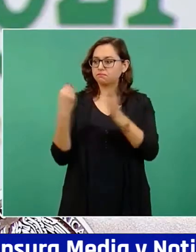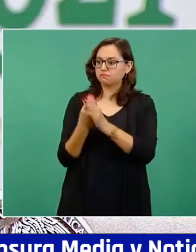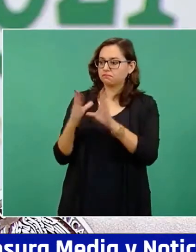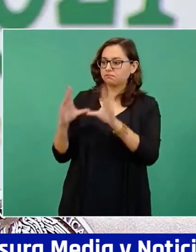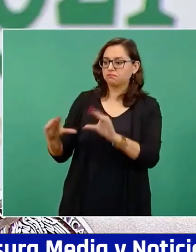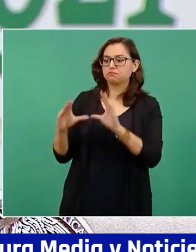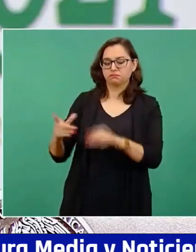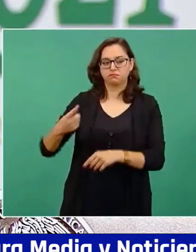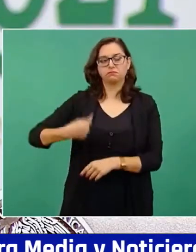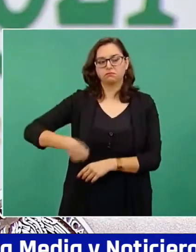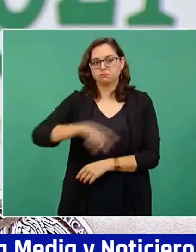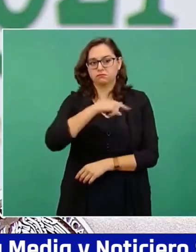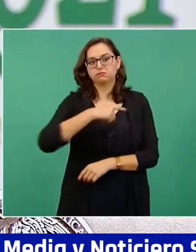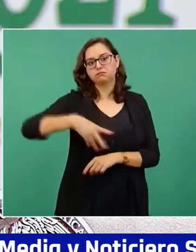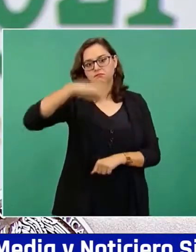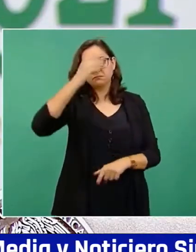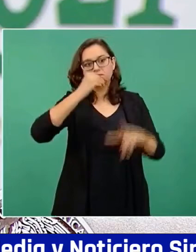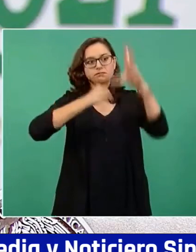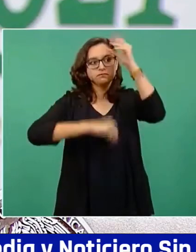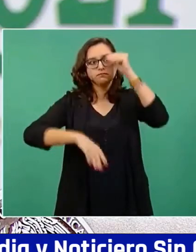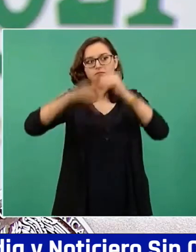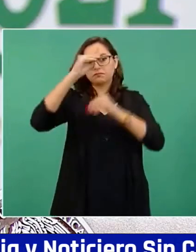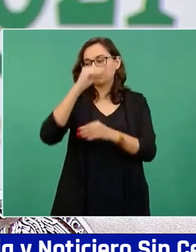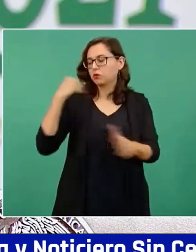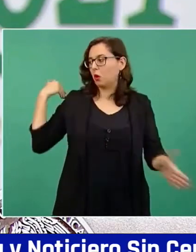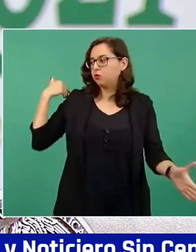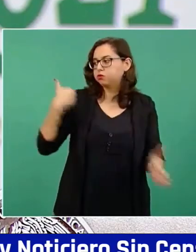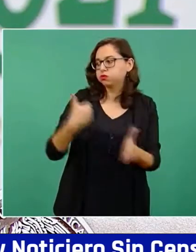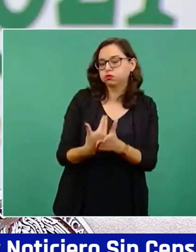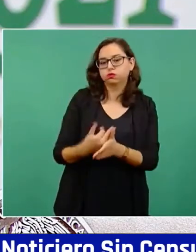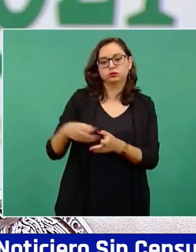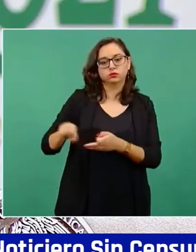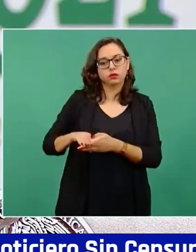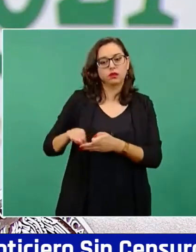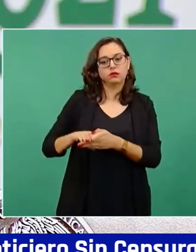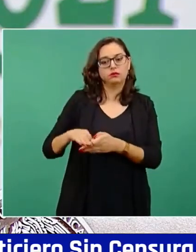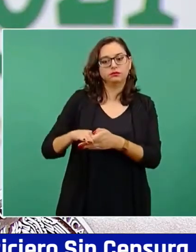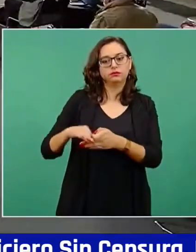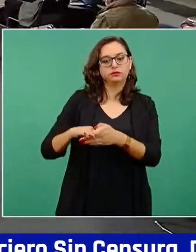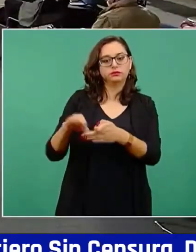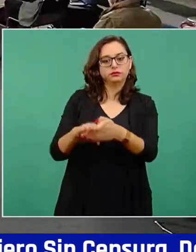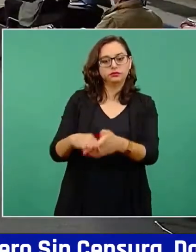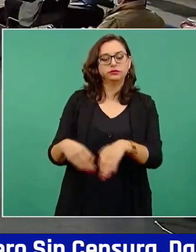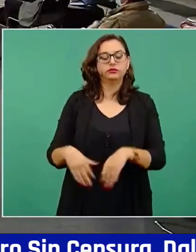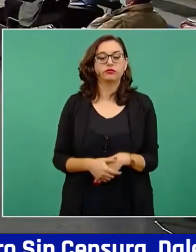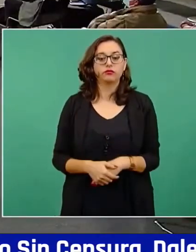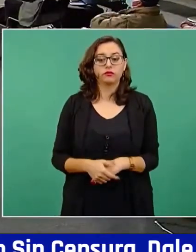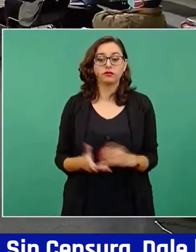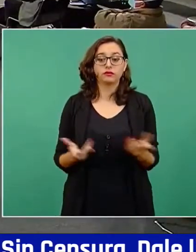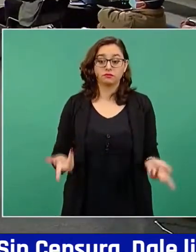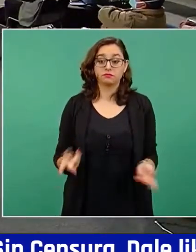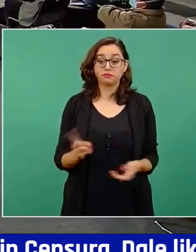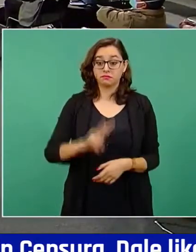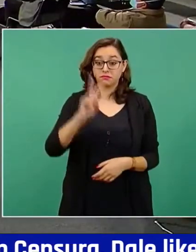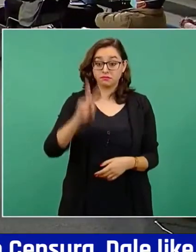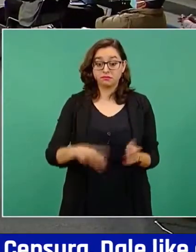preocupación constante y reitero que en esta administración ha sido